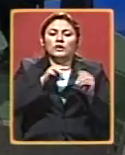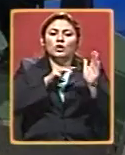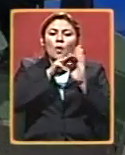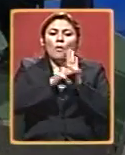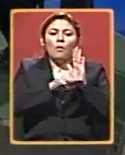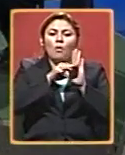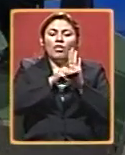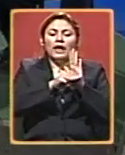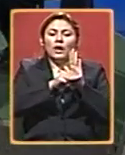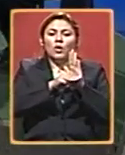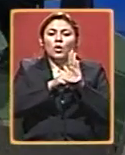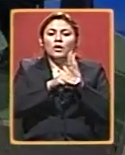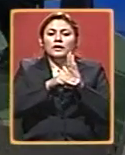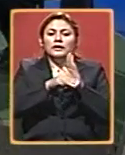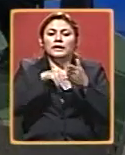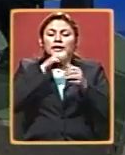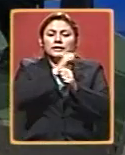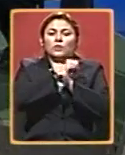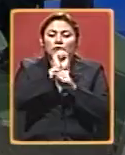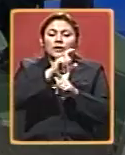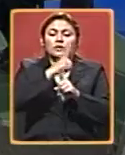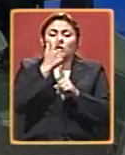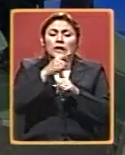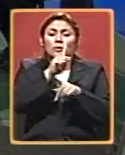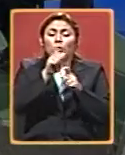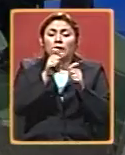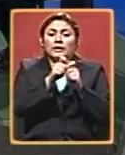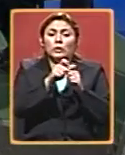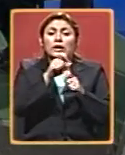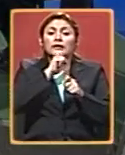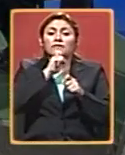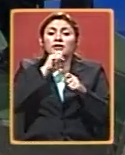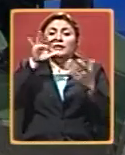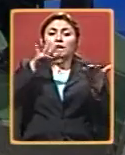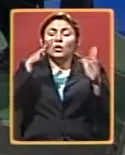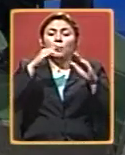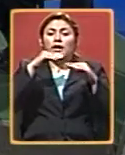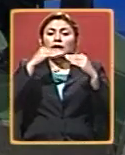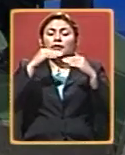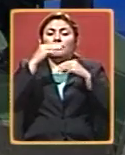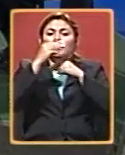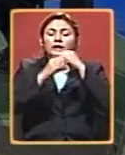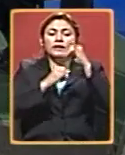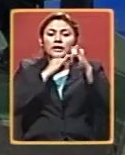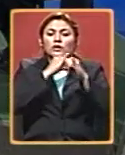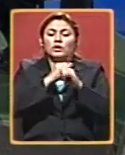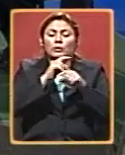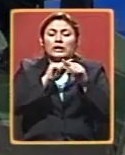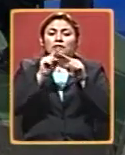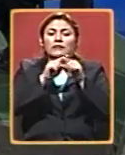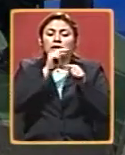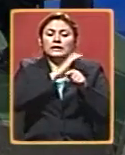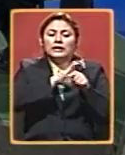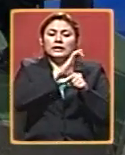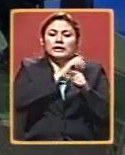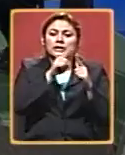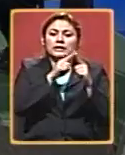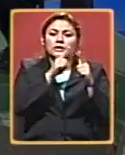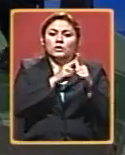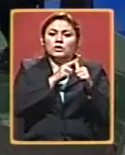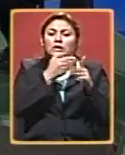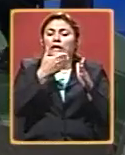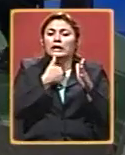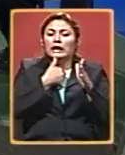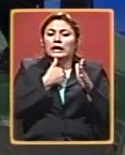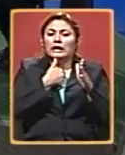de seguridad social, que es muy particular y que es muy difícil de comparar internacionalmente por diversas características,